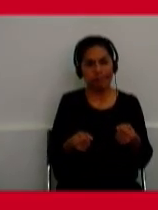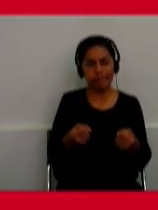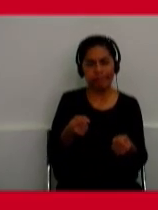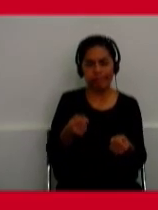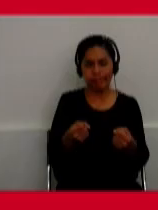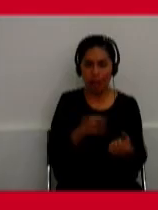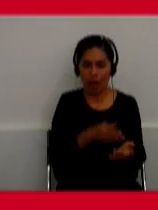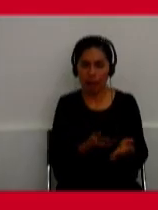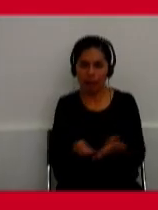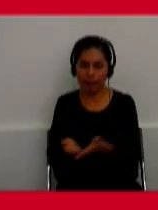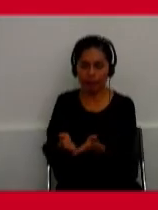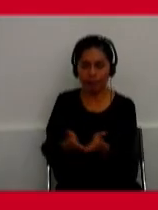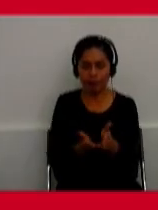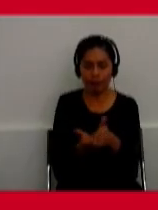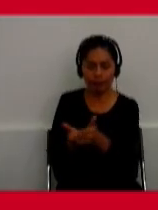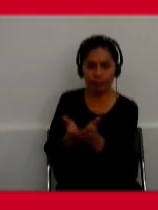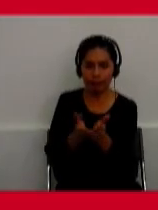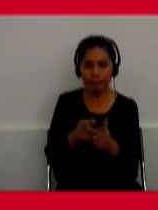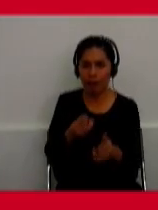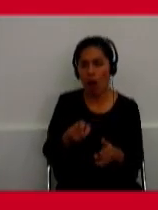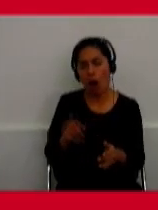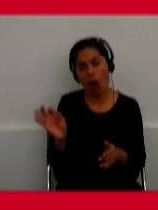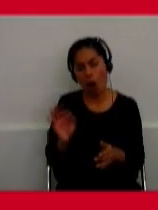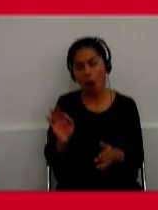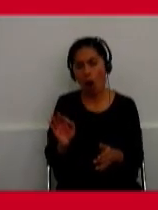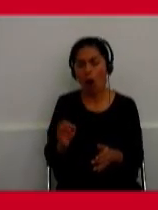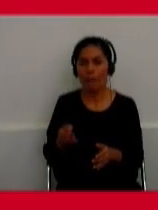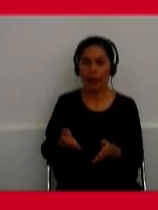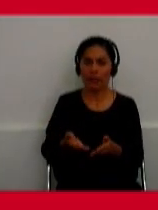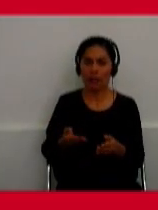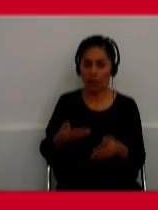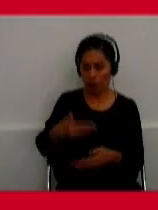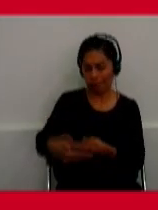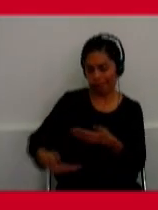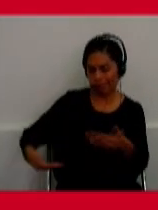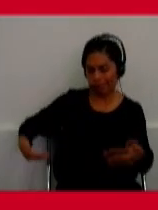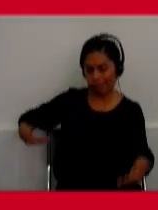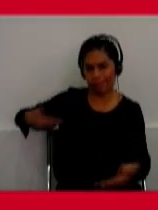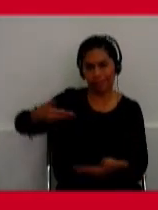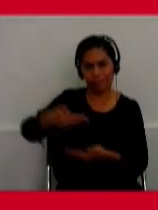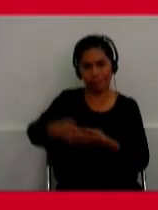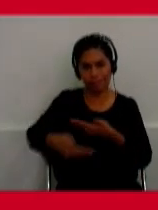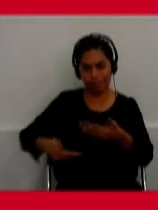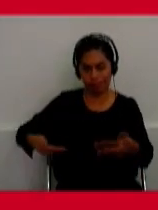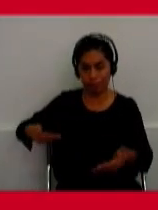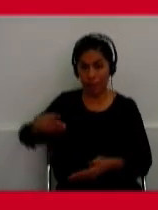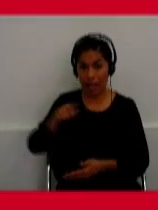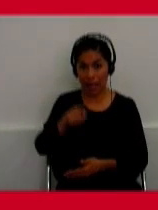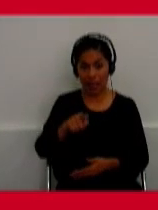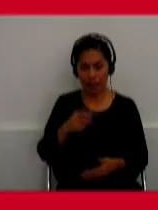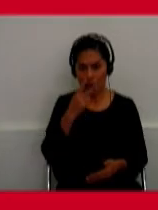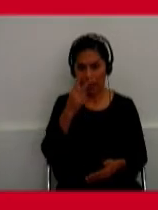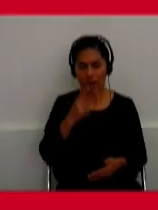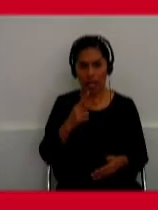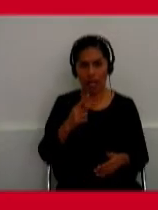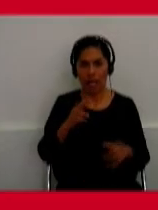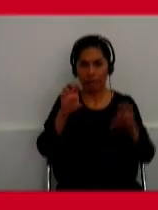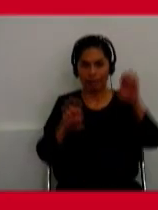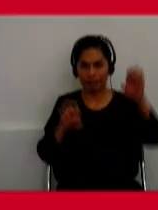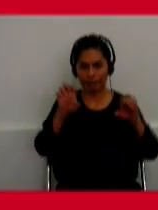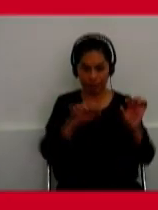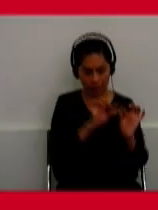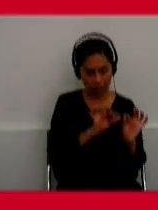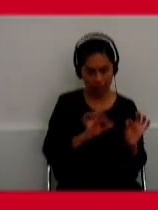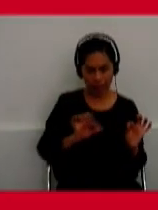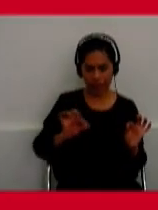Cada punto que ven en la curva es un punto de muestreo de los puntos rheológicos. En la columna Y está el hielo estrés y